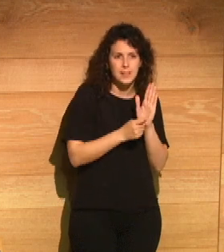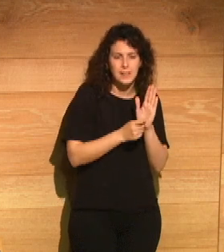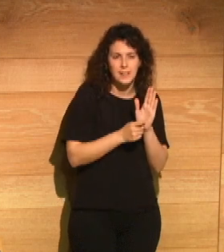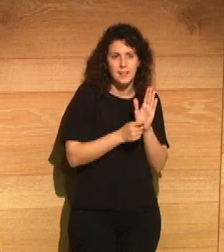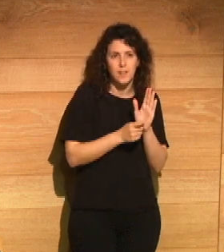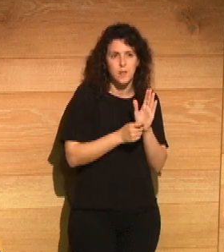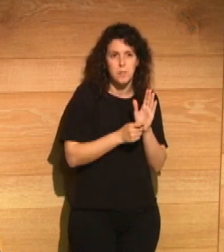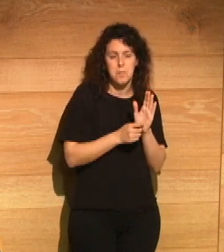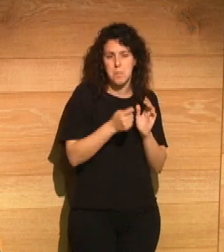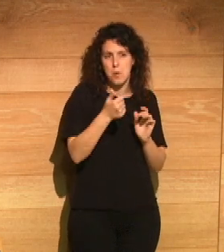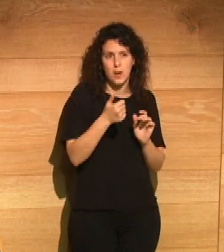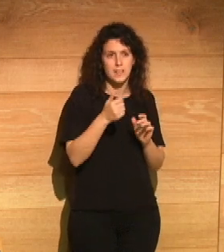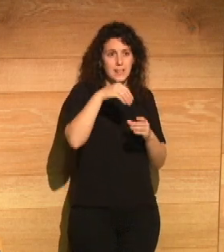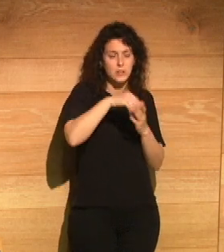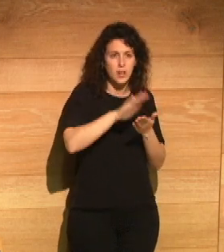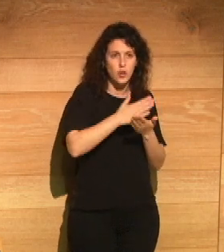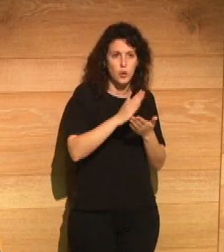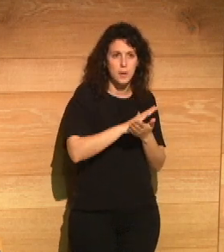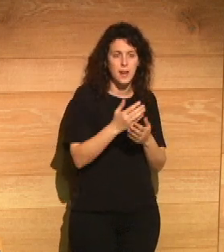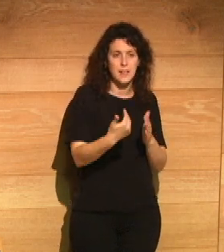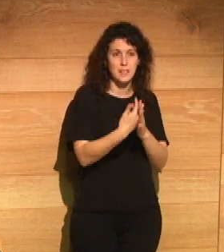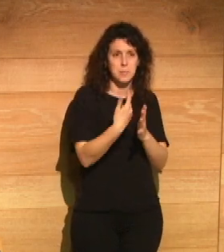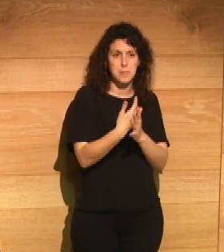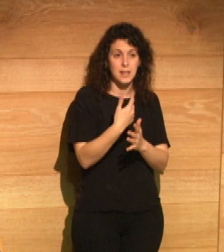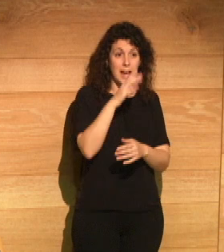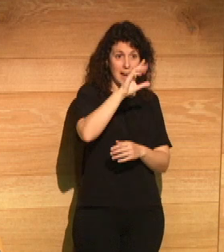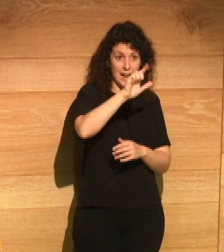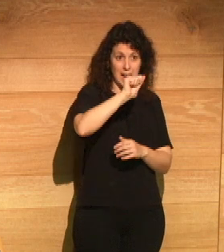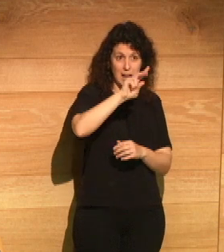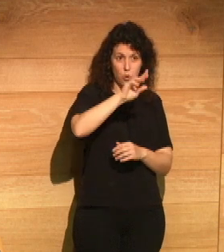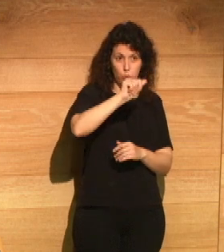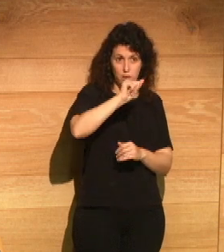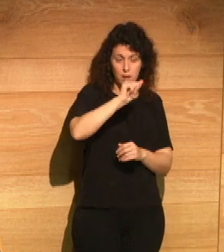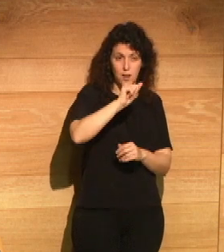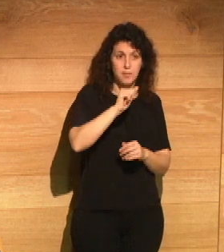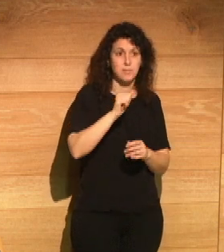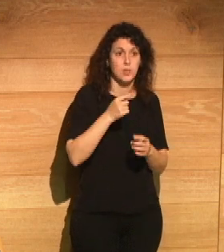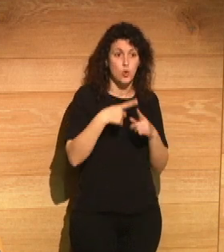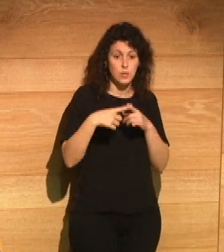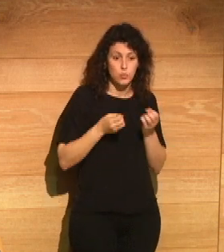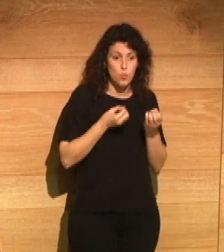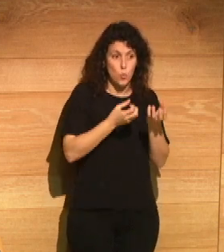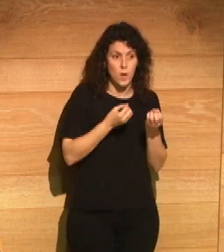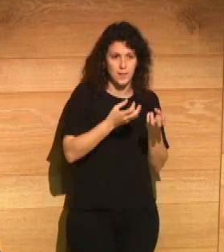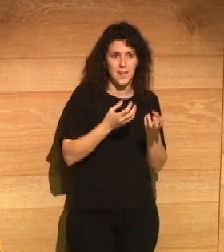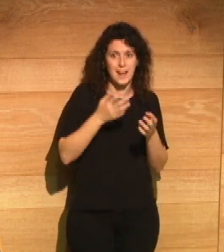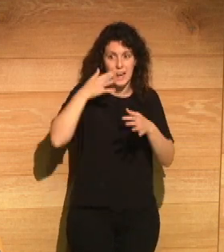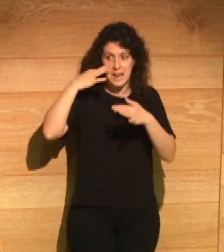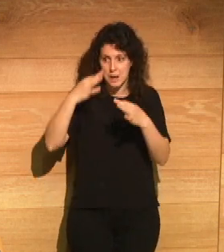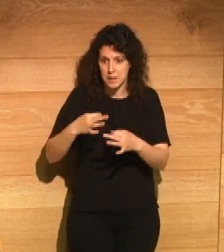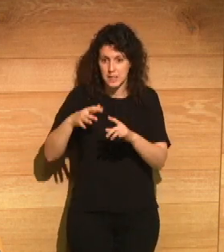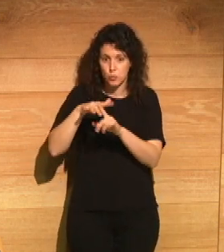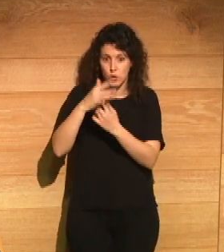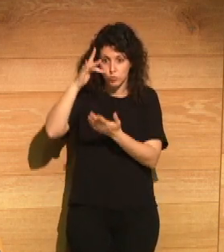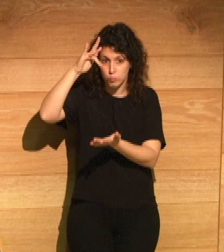novela que nos dejan saber que lo que Claudia está contando, esos eventos que está narrando, no están sucediendo